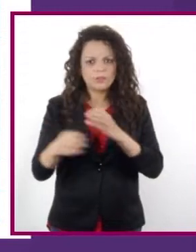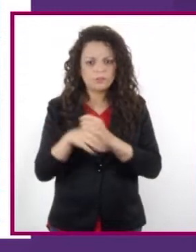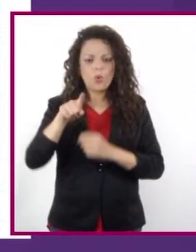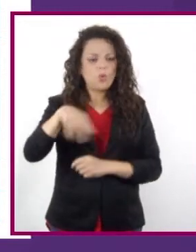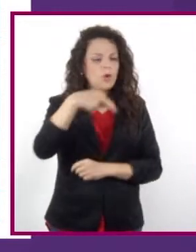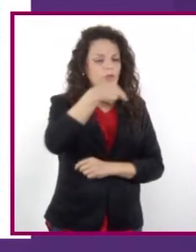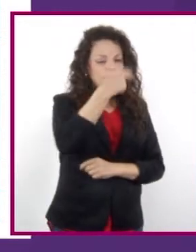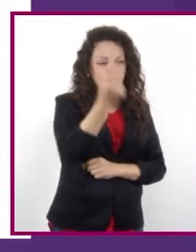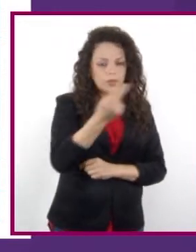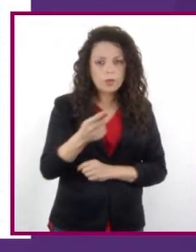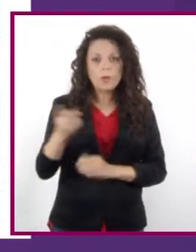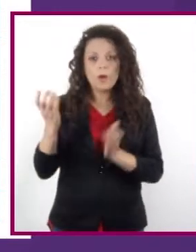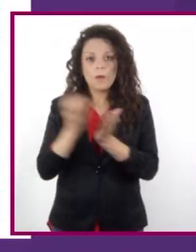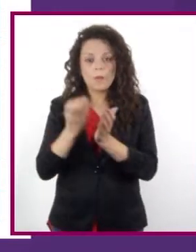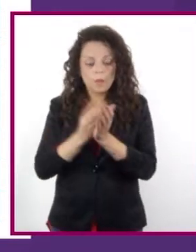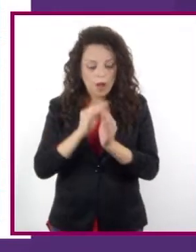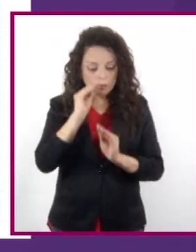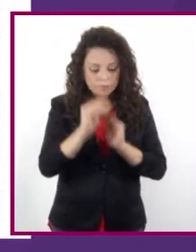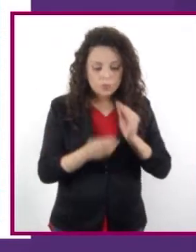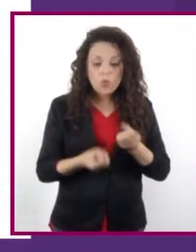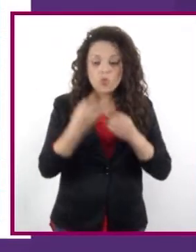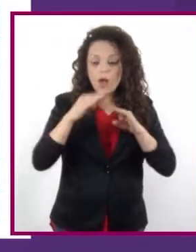anoten en su cuaderno esas medidas.